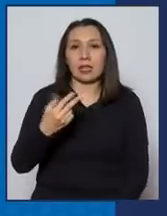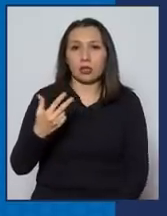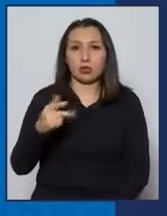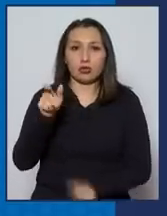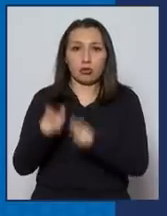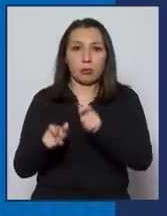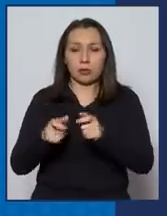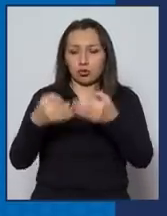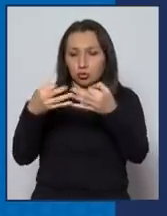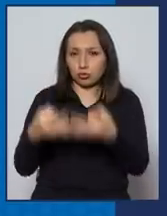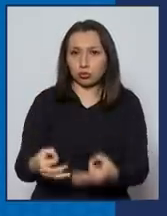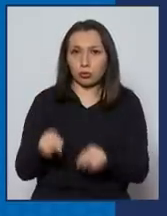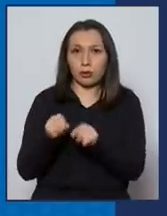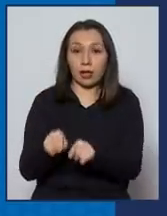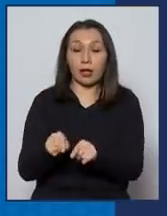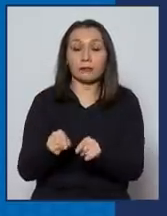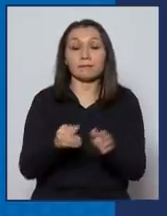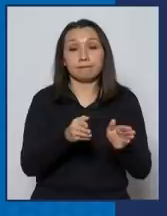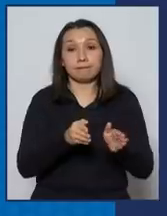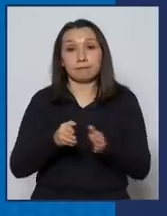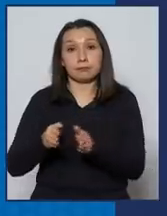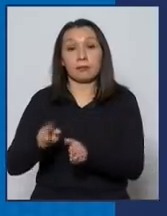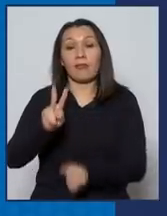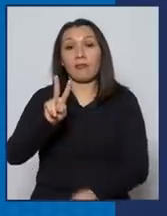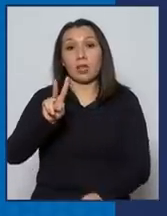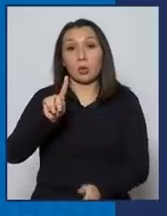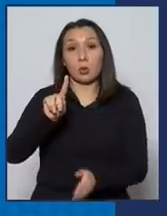113.628 casos totales, de los cuales